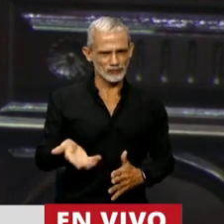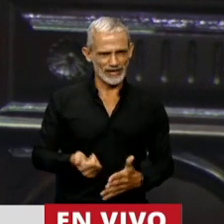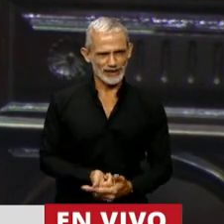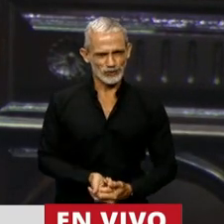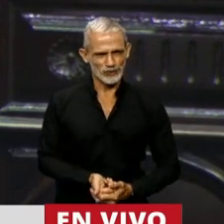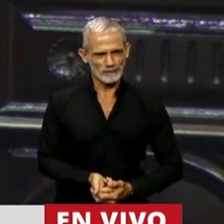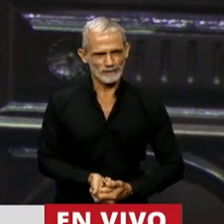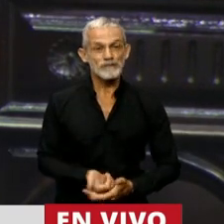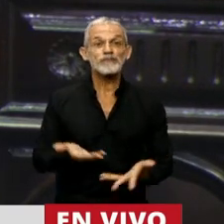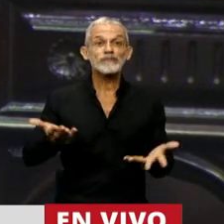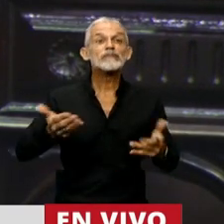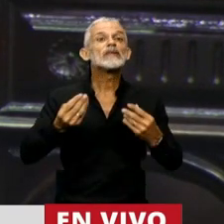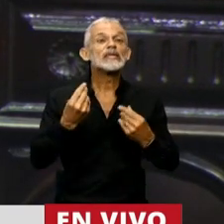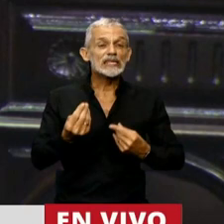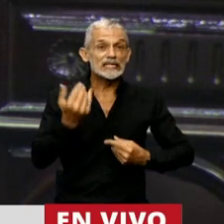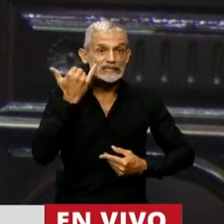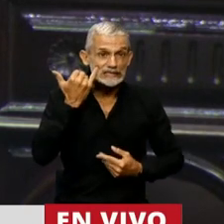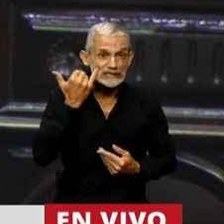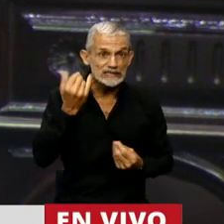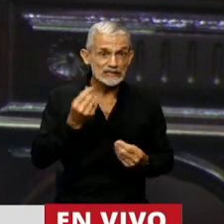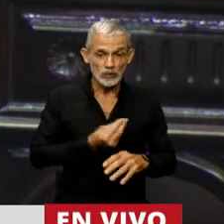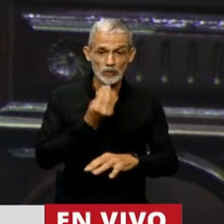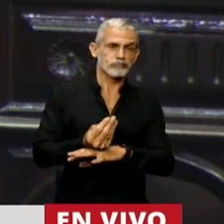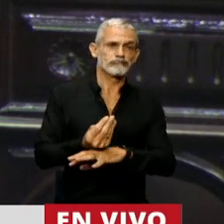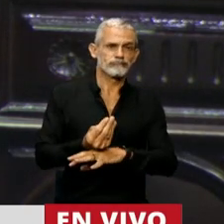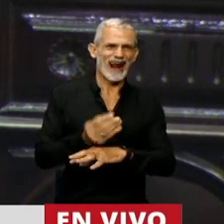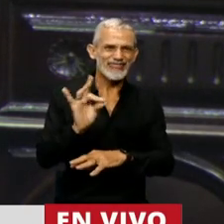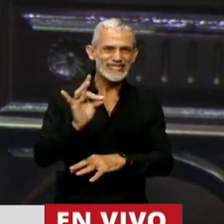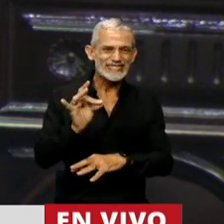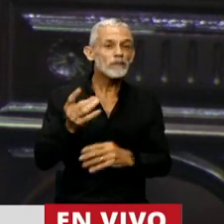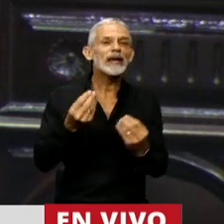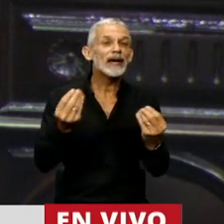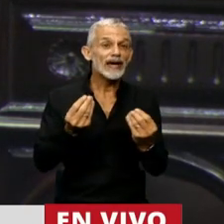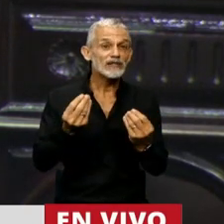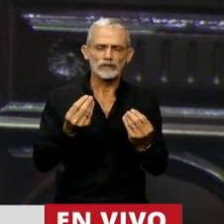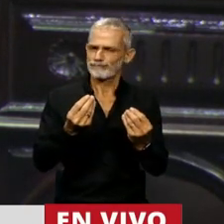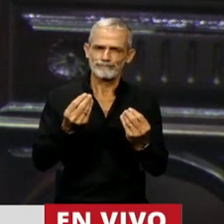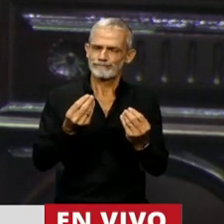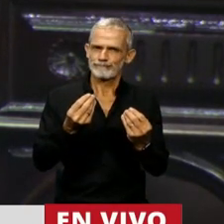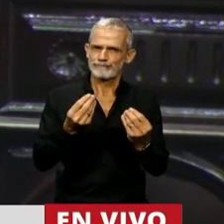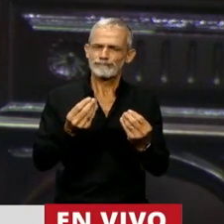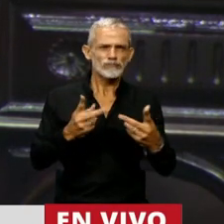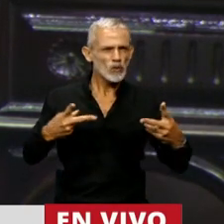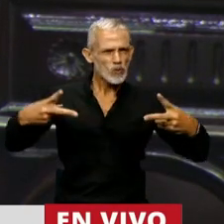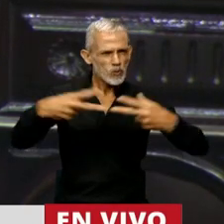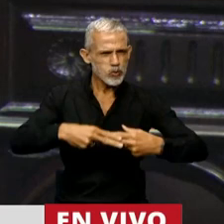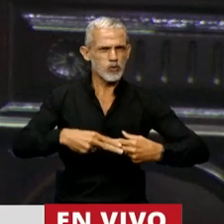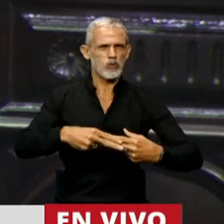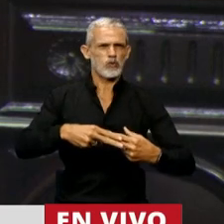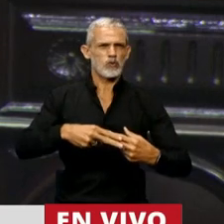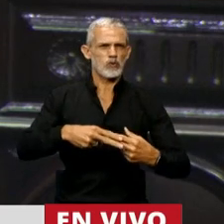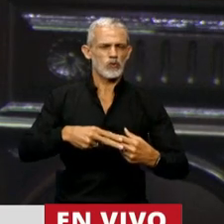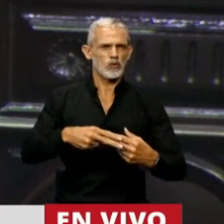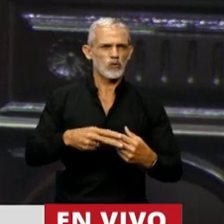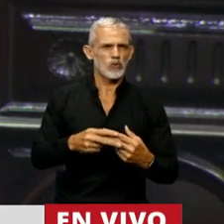20%. Sin embargo, apenas asumieron, lo único que hizo fue ajustar y